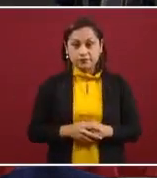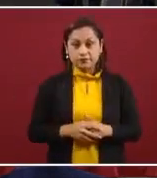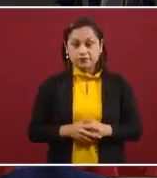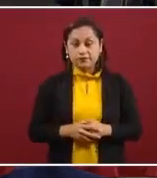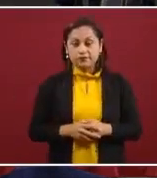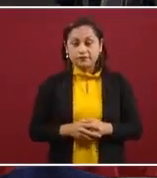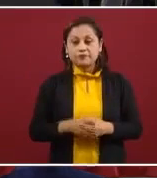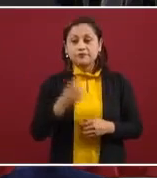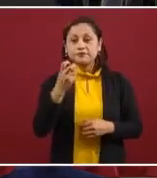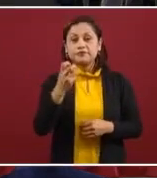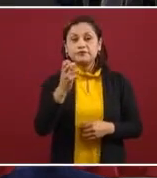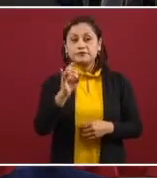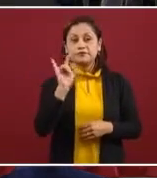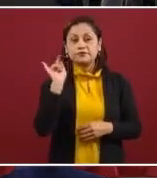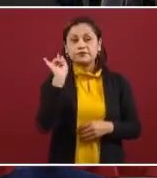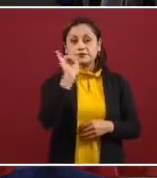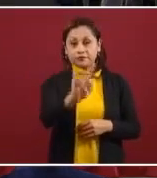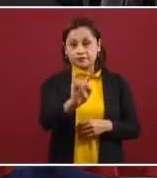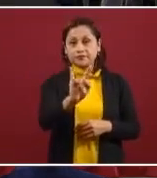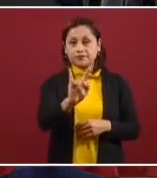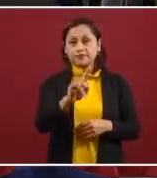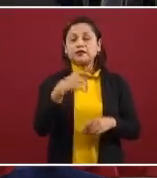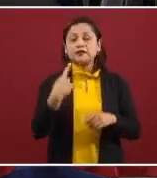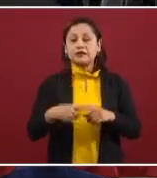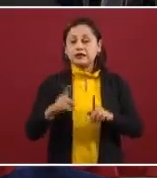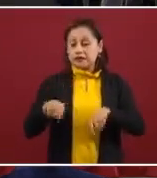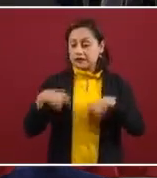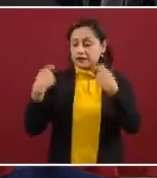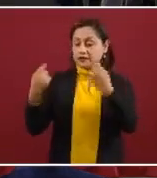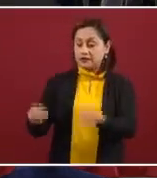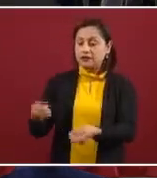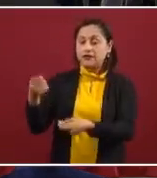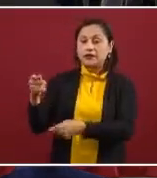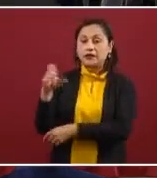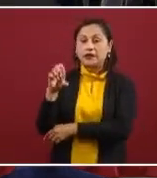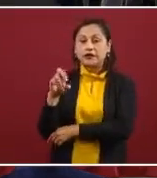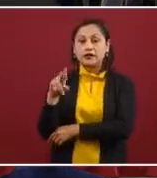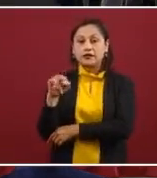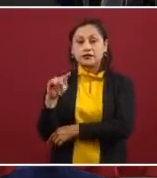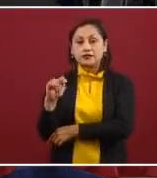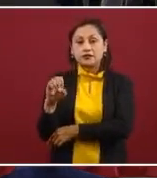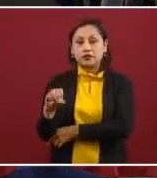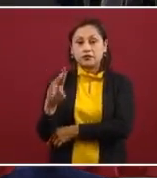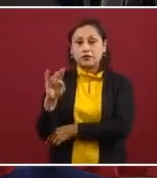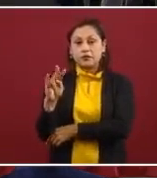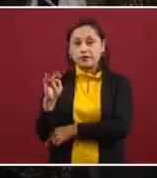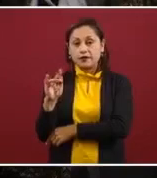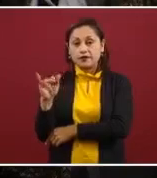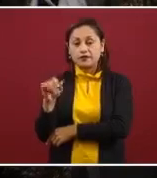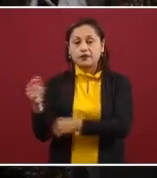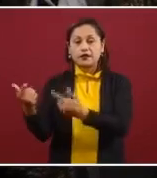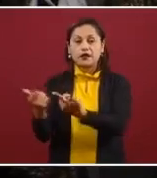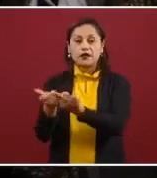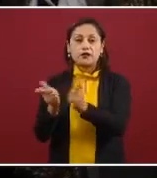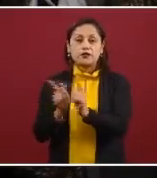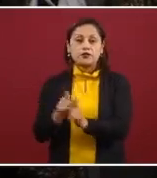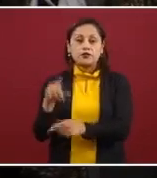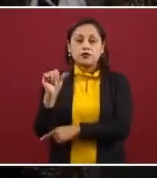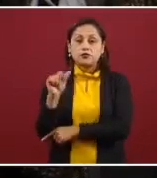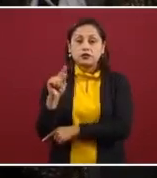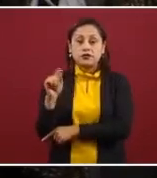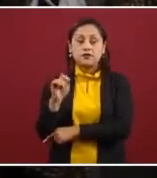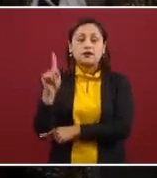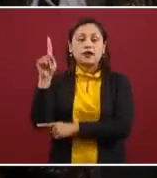Esta manta se la entregamos a Ernesto Vibriesca Lizárraga, representante del grupo Izabal Ahome de